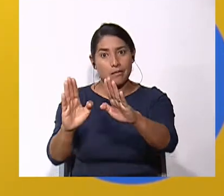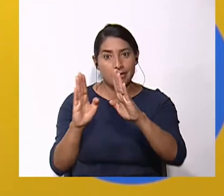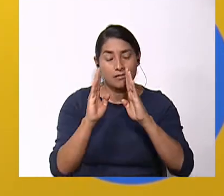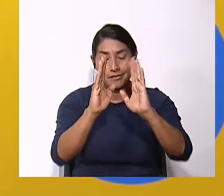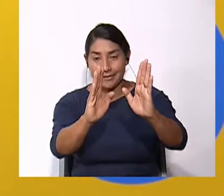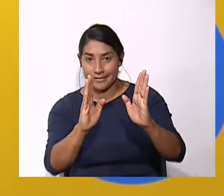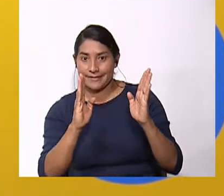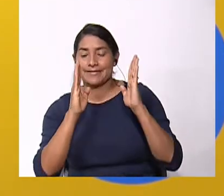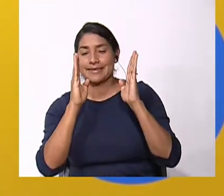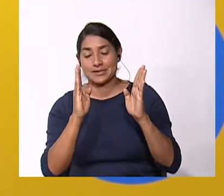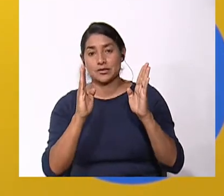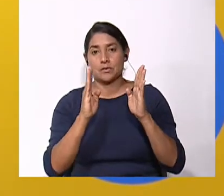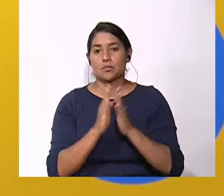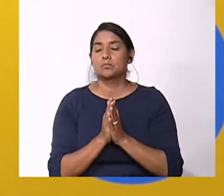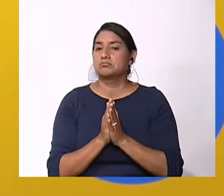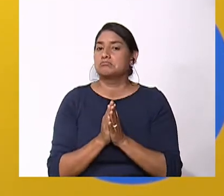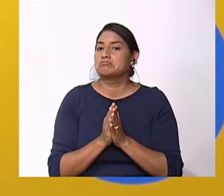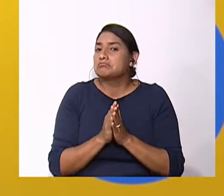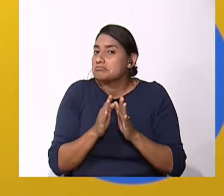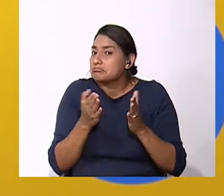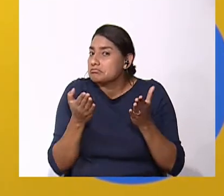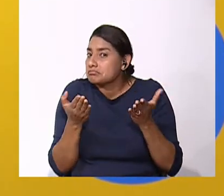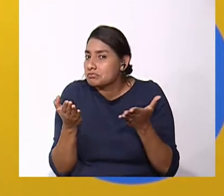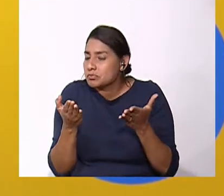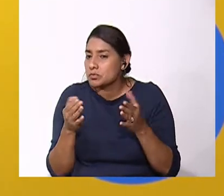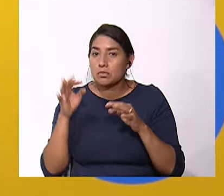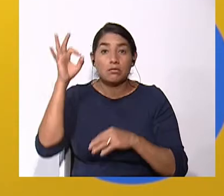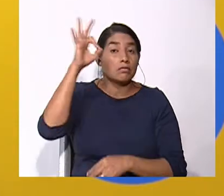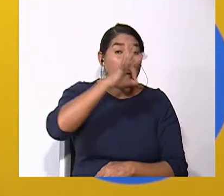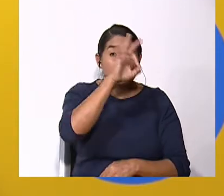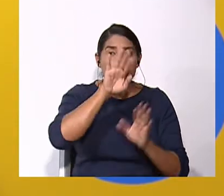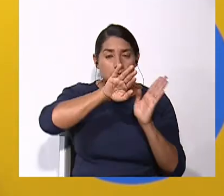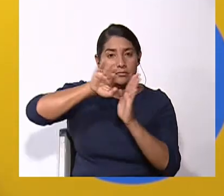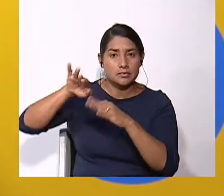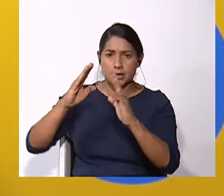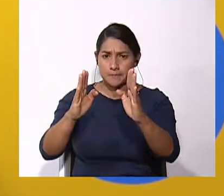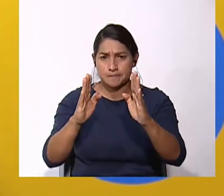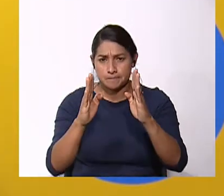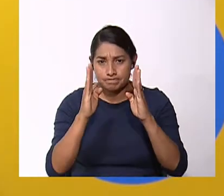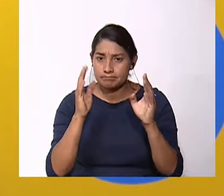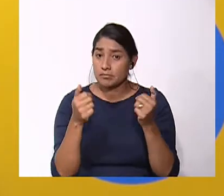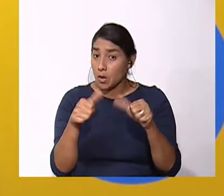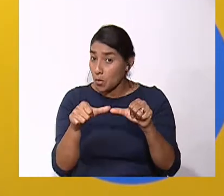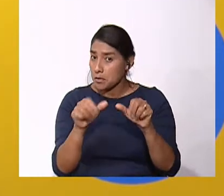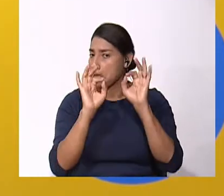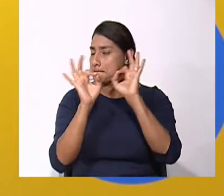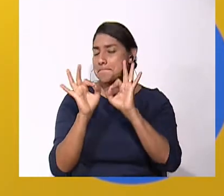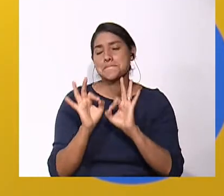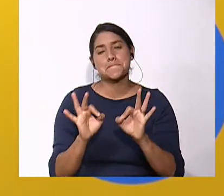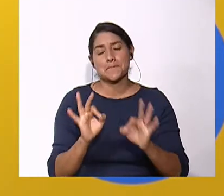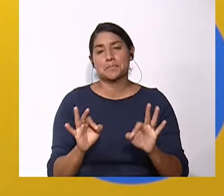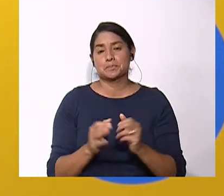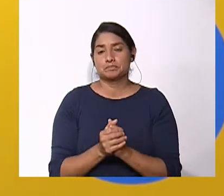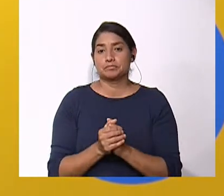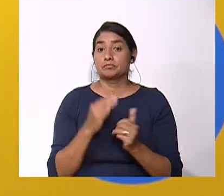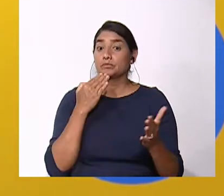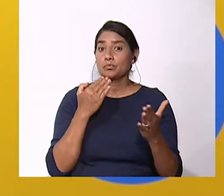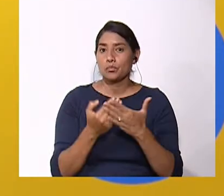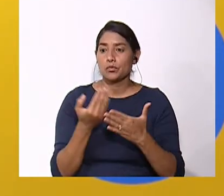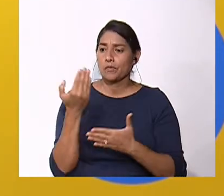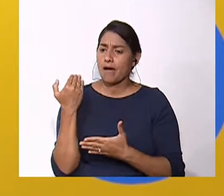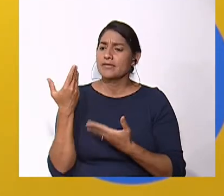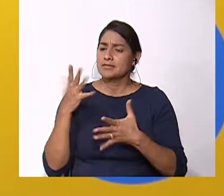atención sin ningún tipo de distractores. ¿De acuerdo? Muy bien. Bueno, como ya